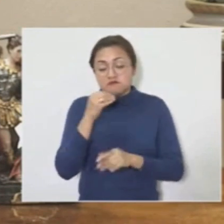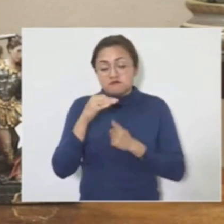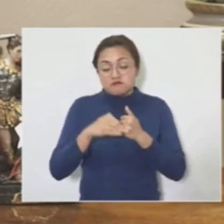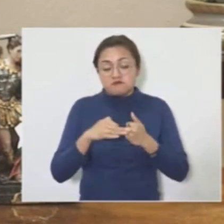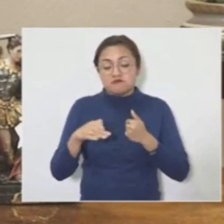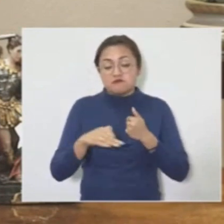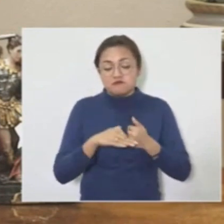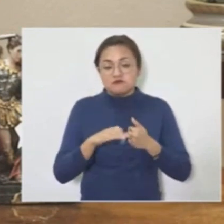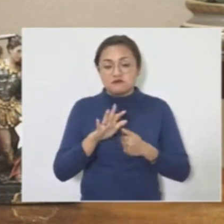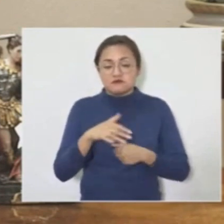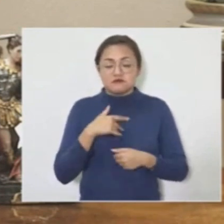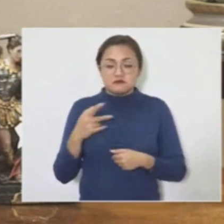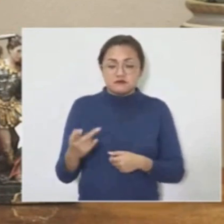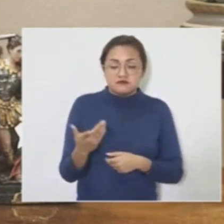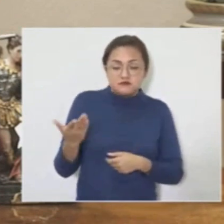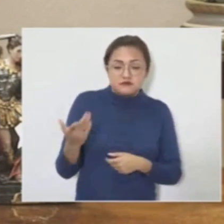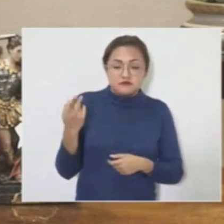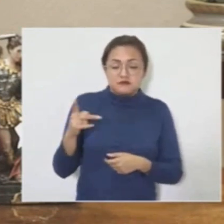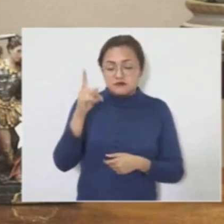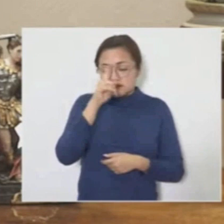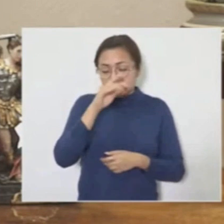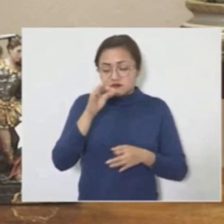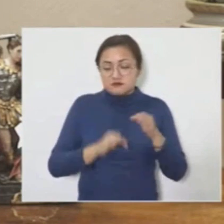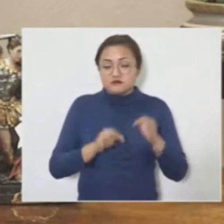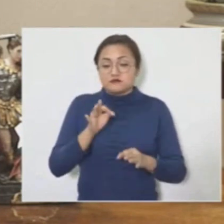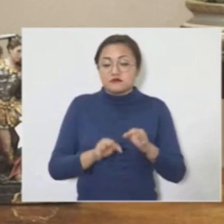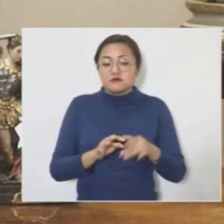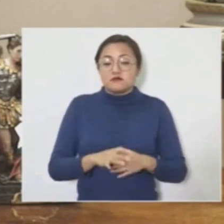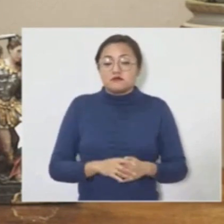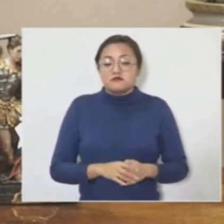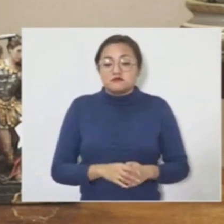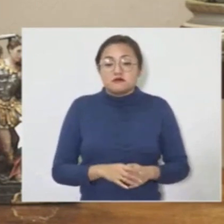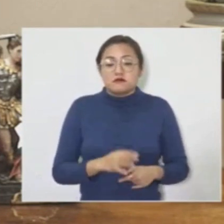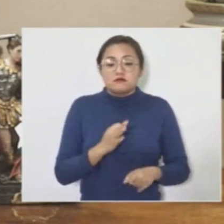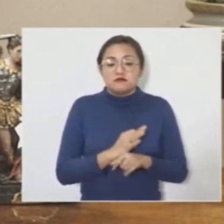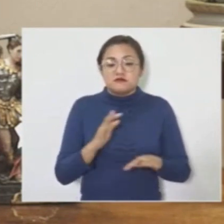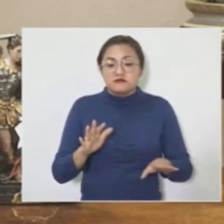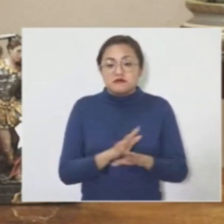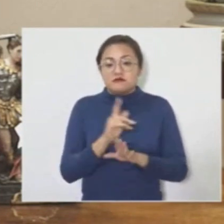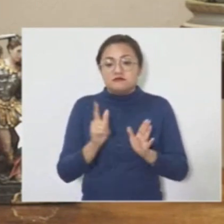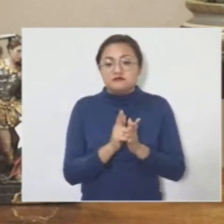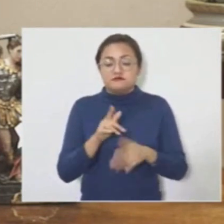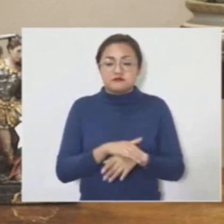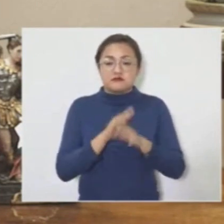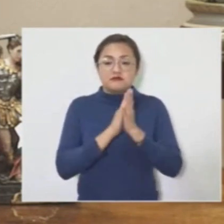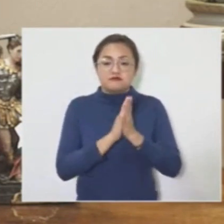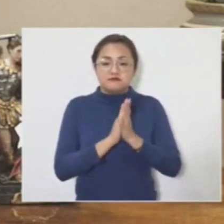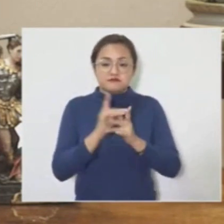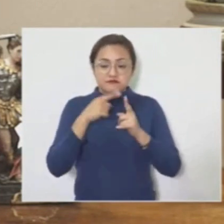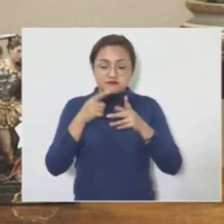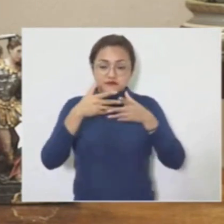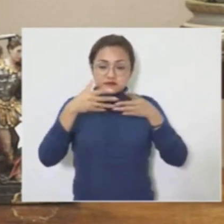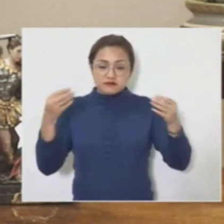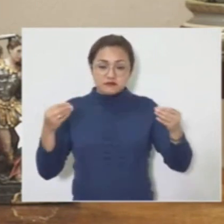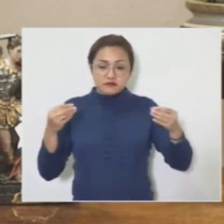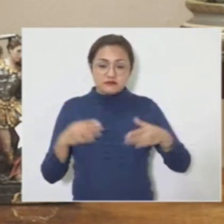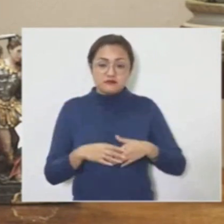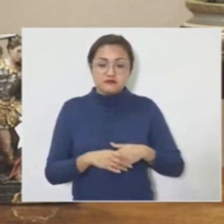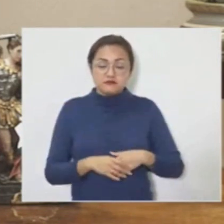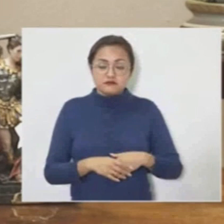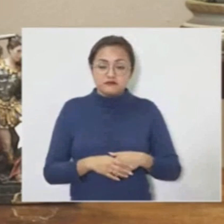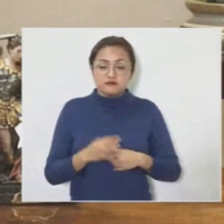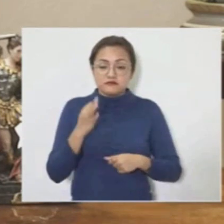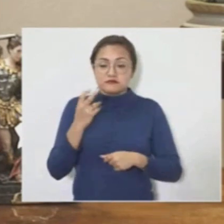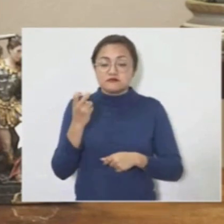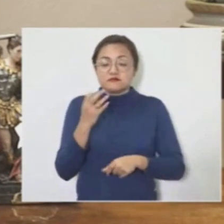le he pedido al consejero jurídico me haga esa reforma para desaparecer a